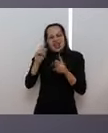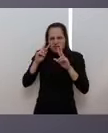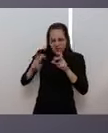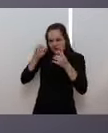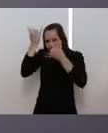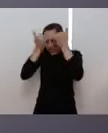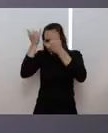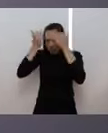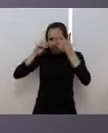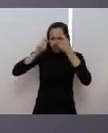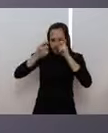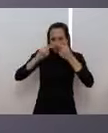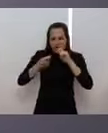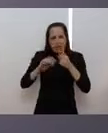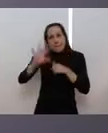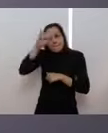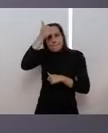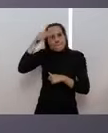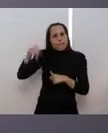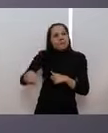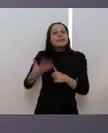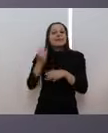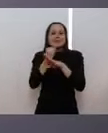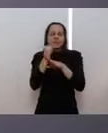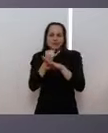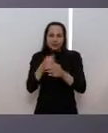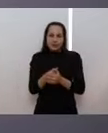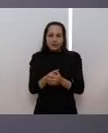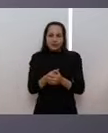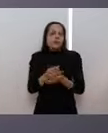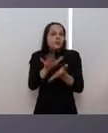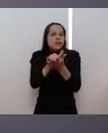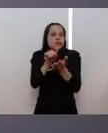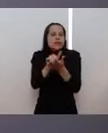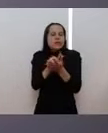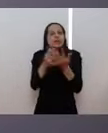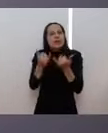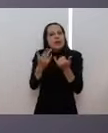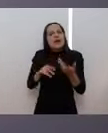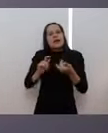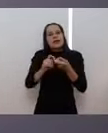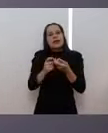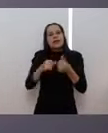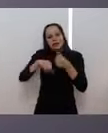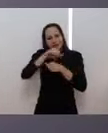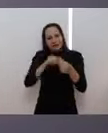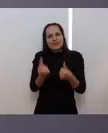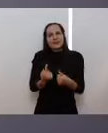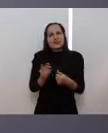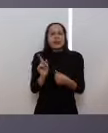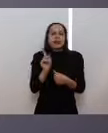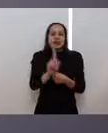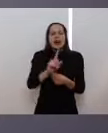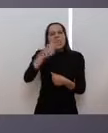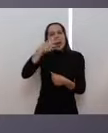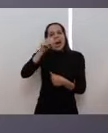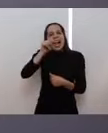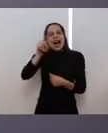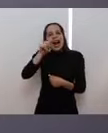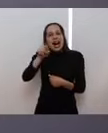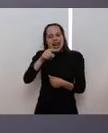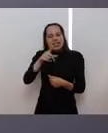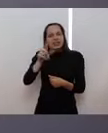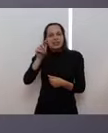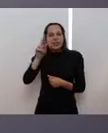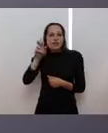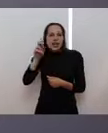conocimiento son fundamentales para esta institución por ello me permito presentar al coronel médico hans fred garcía para